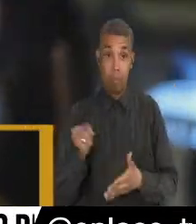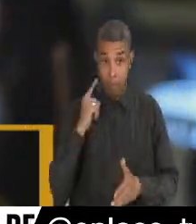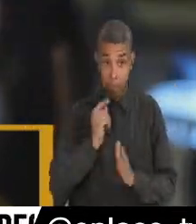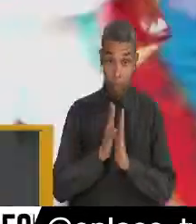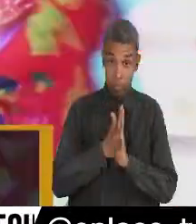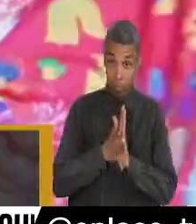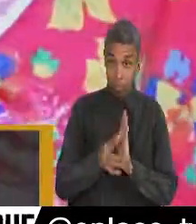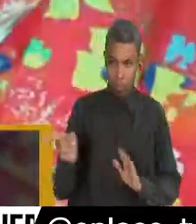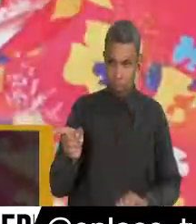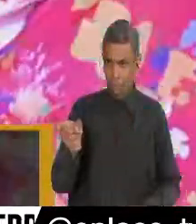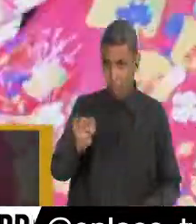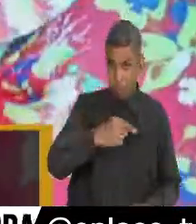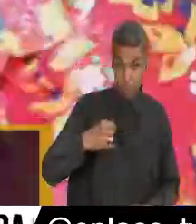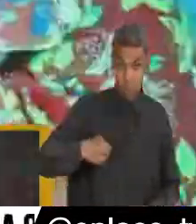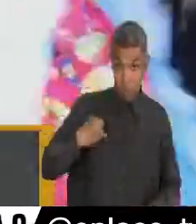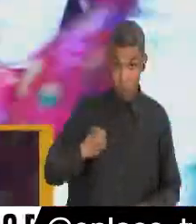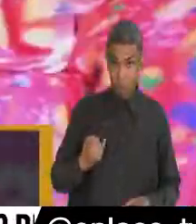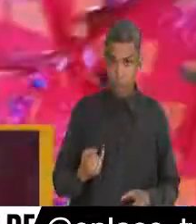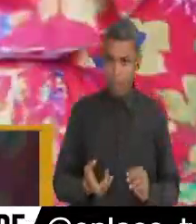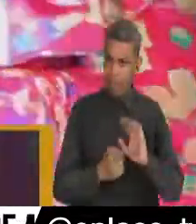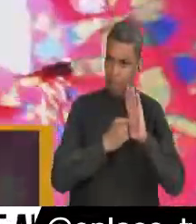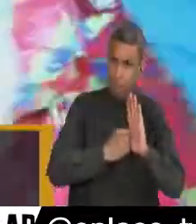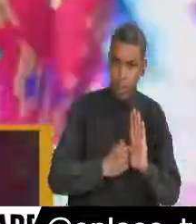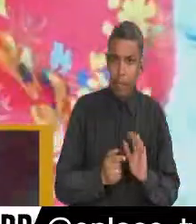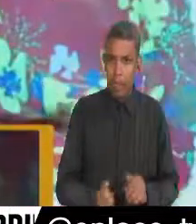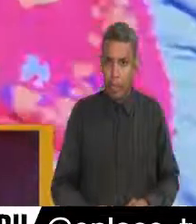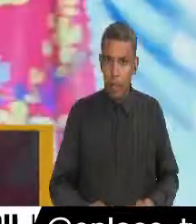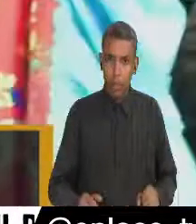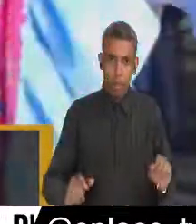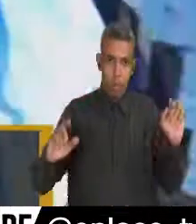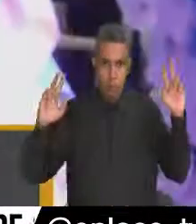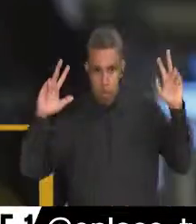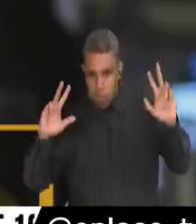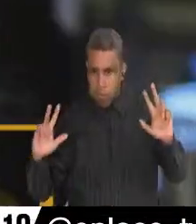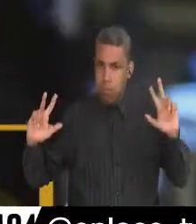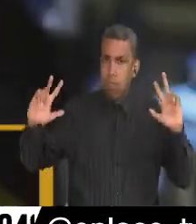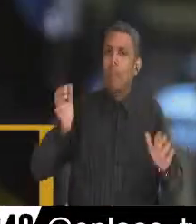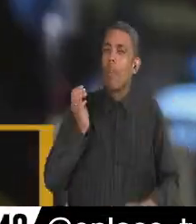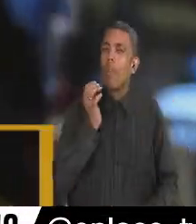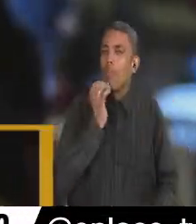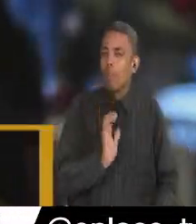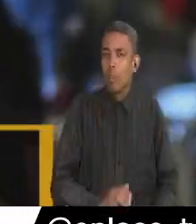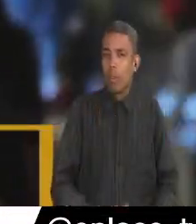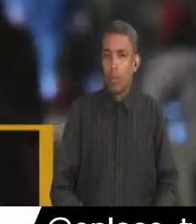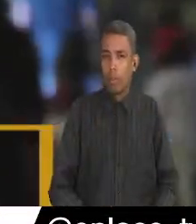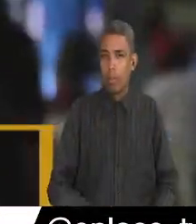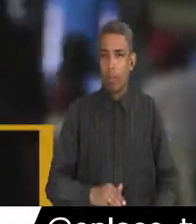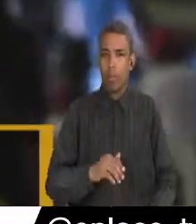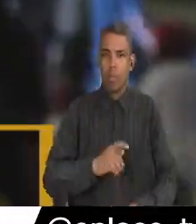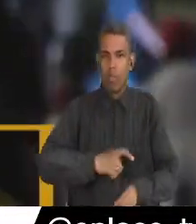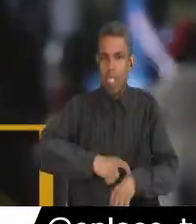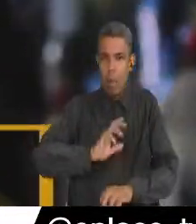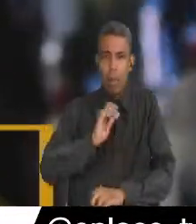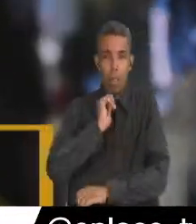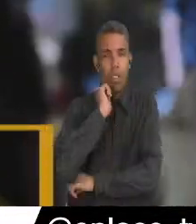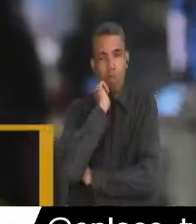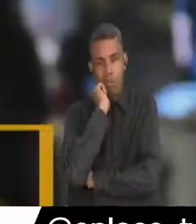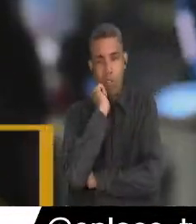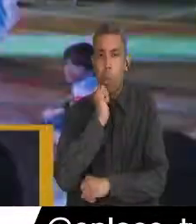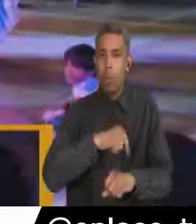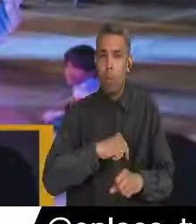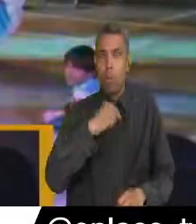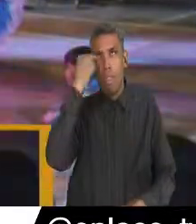están demostrando sus cualidades con el baile y en vez de estar en otro quemando el tiempo en lo que no deben. Verdad, muy